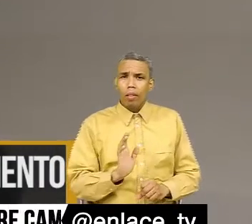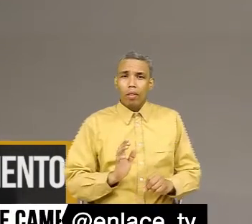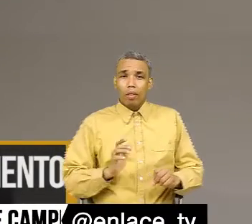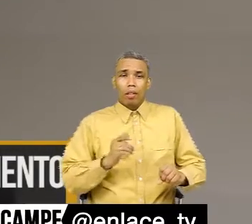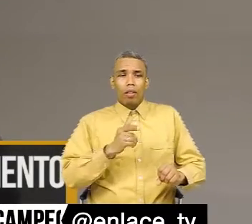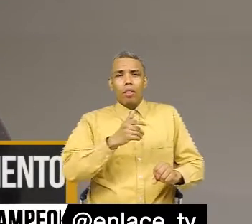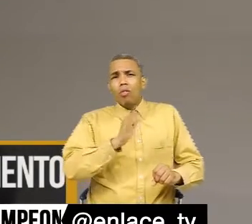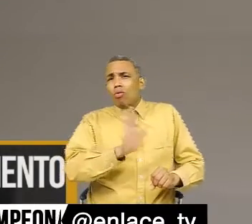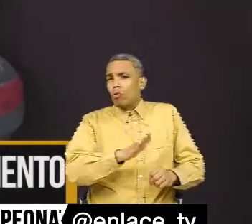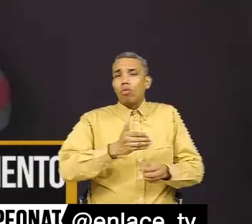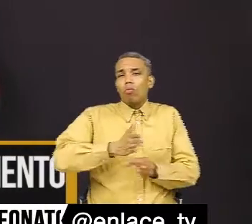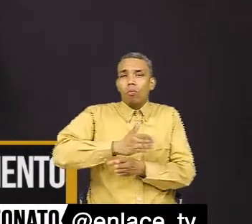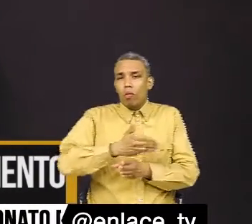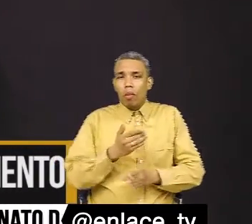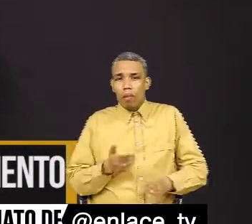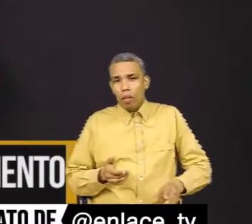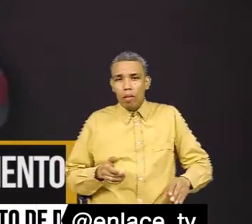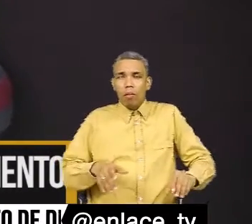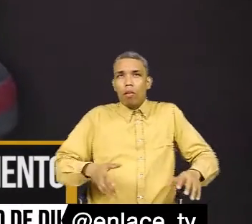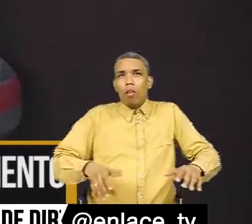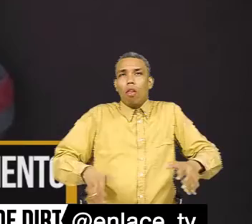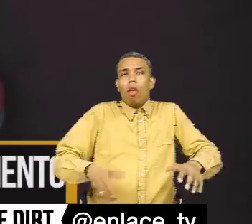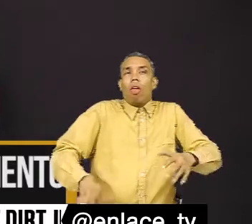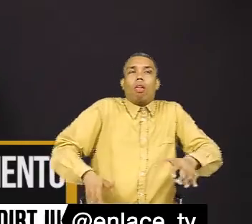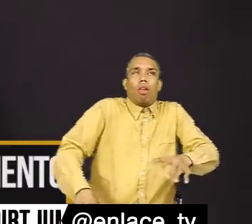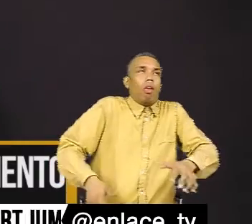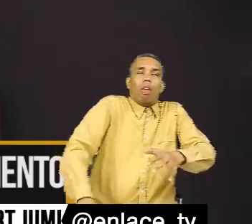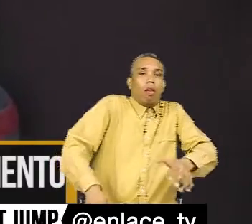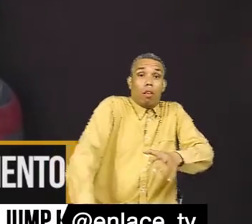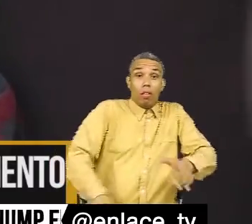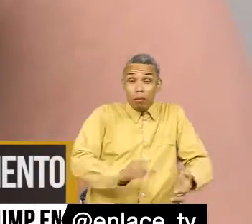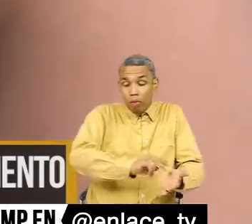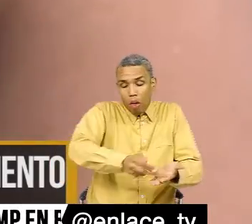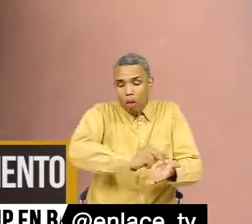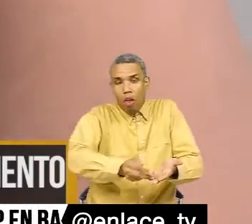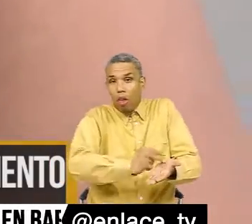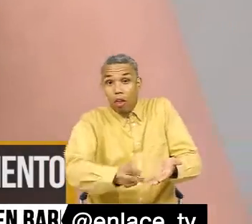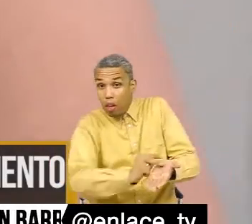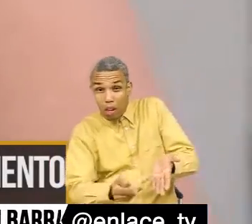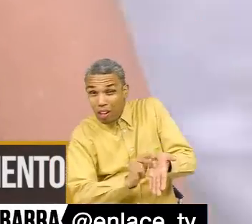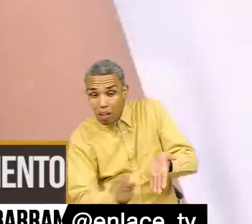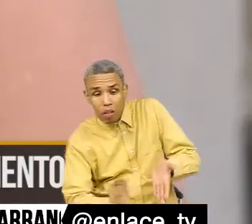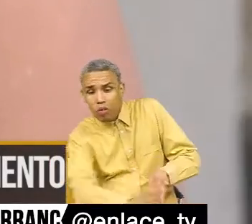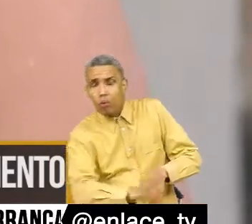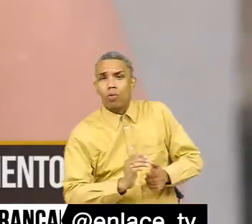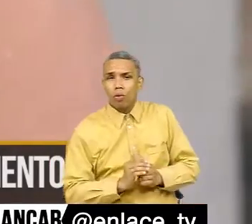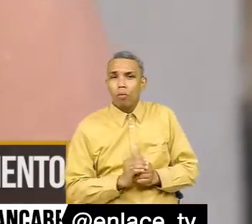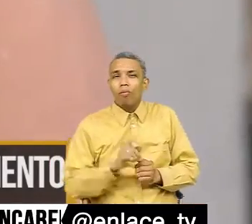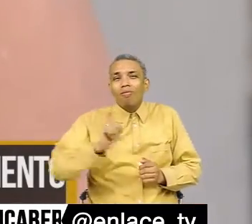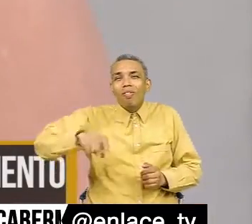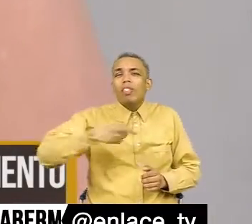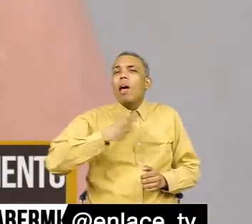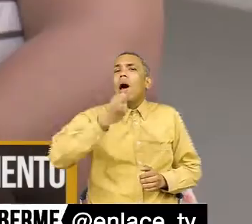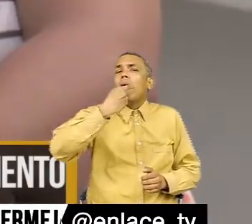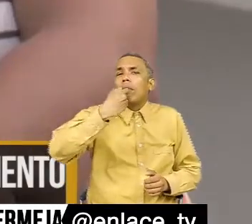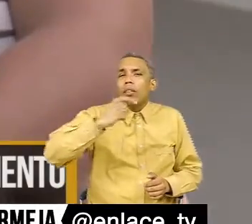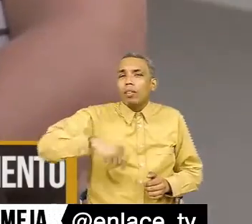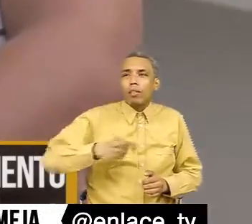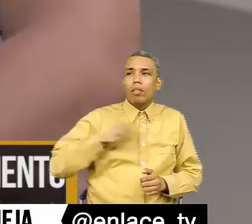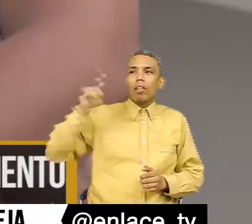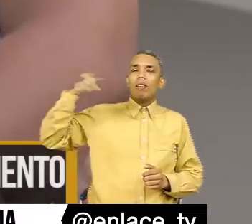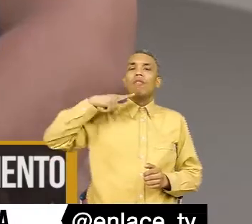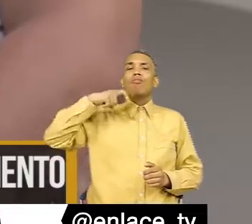convulsiones, se le están practicando examen, pero estuve el día lunes en la ciudad de Bucaramanga, en el hospital